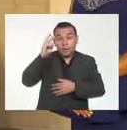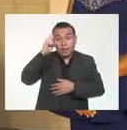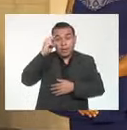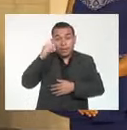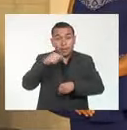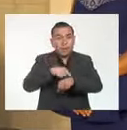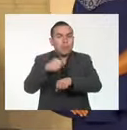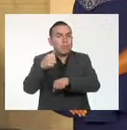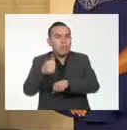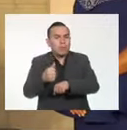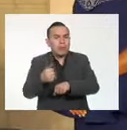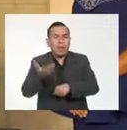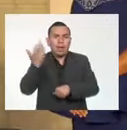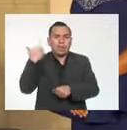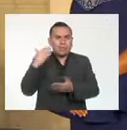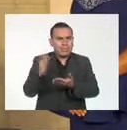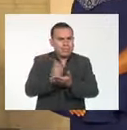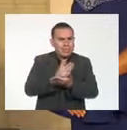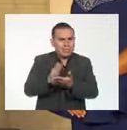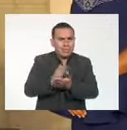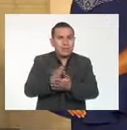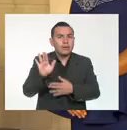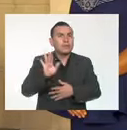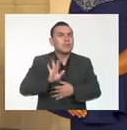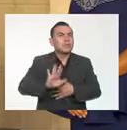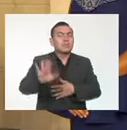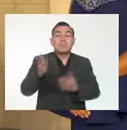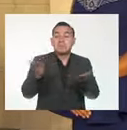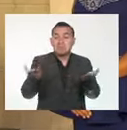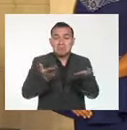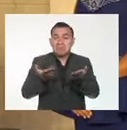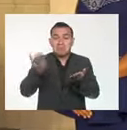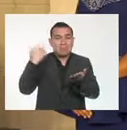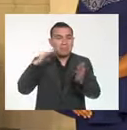antes no pasaban en décadas, o mejor dicho, nunca pasaron.